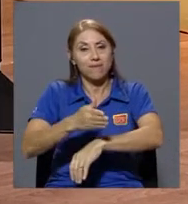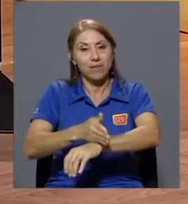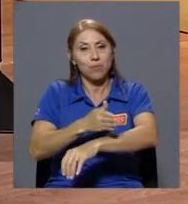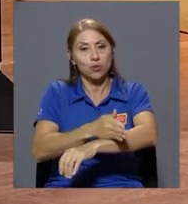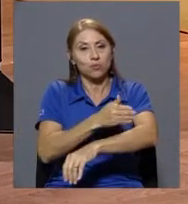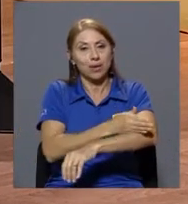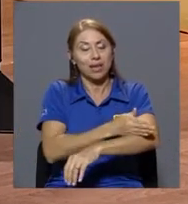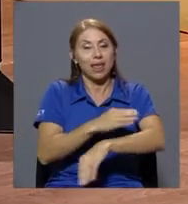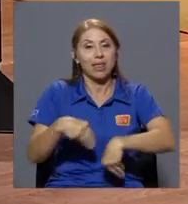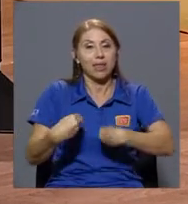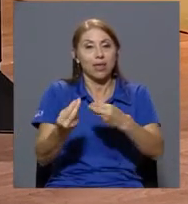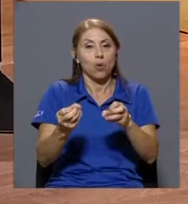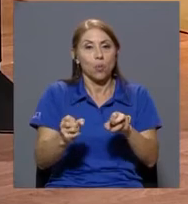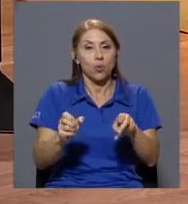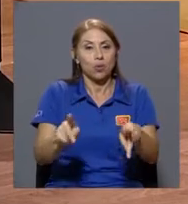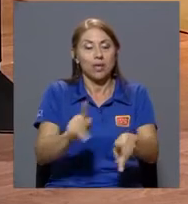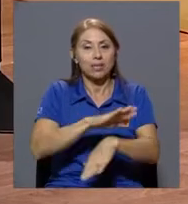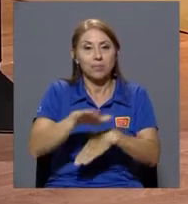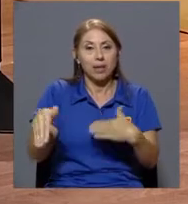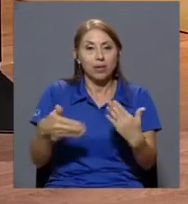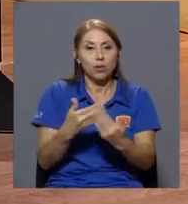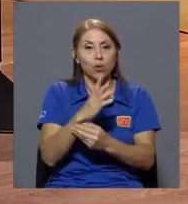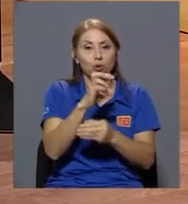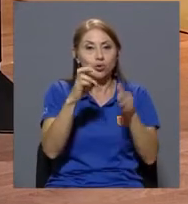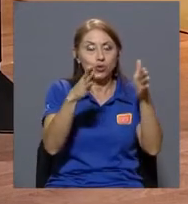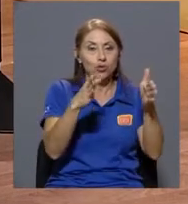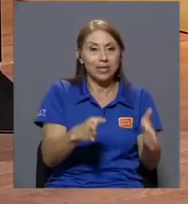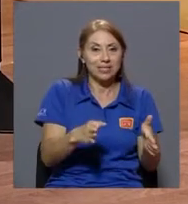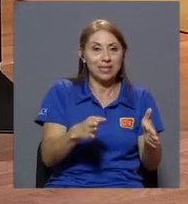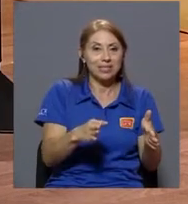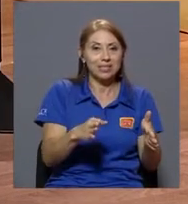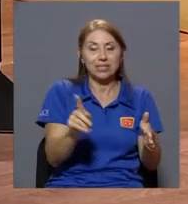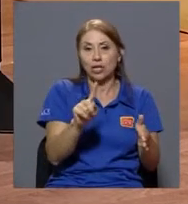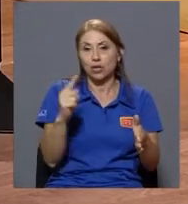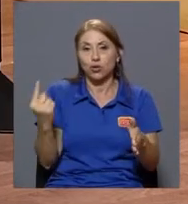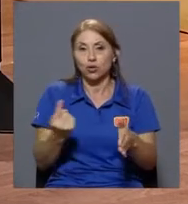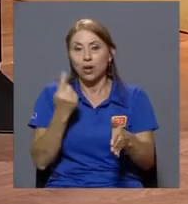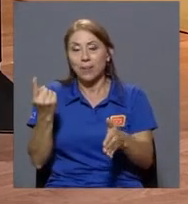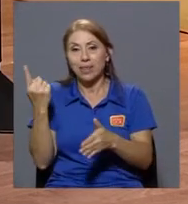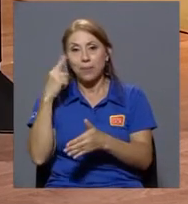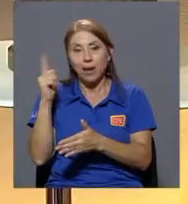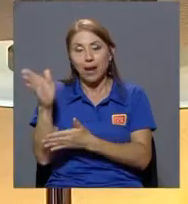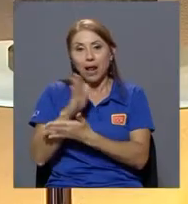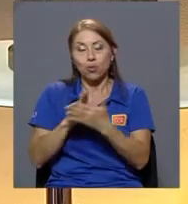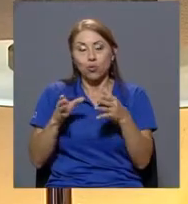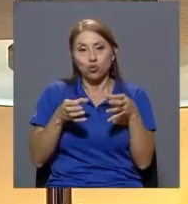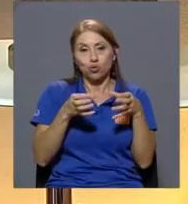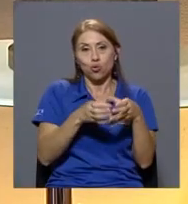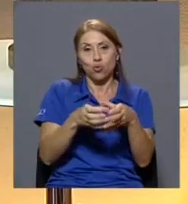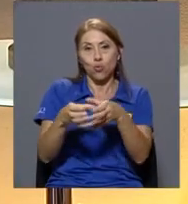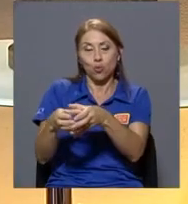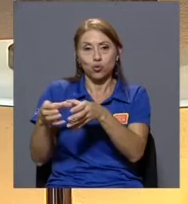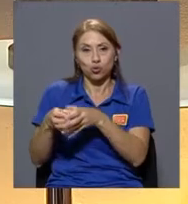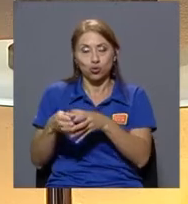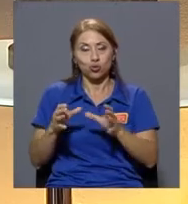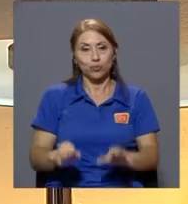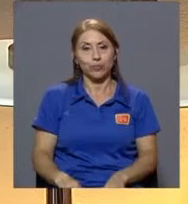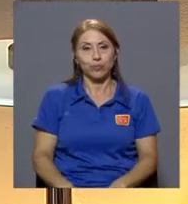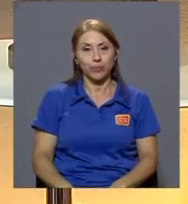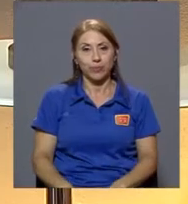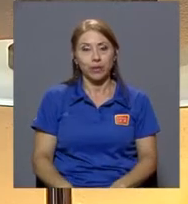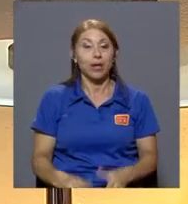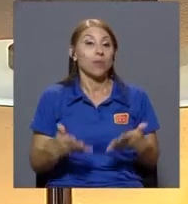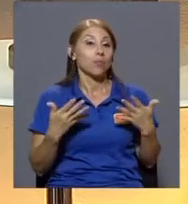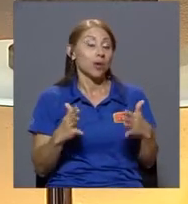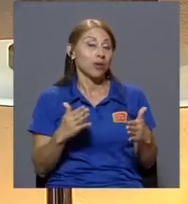y de oportunidades para todos los costarricenses y no solo para ciertos grupos. Pues casi que, además de que